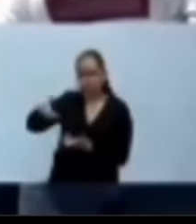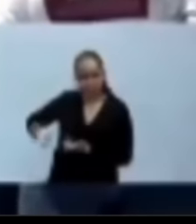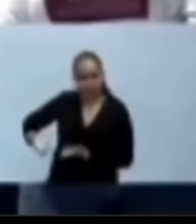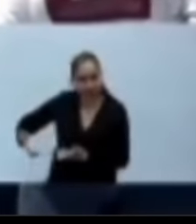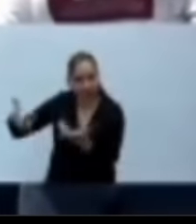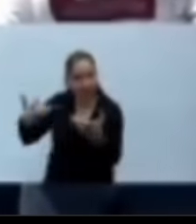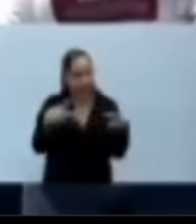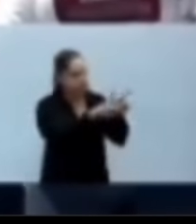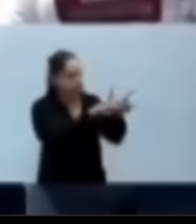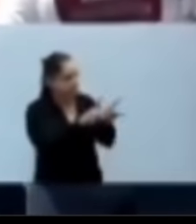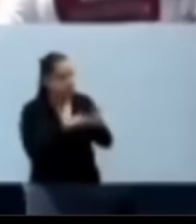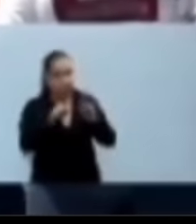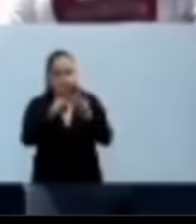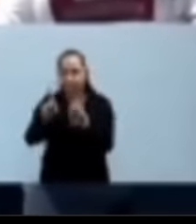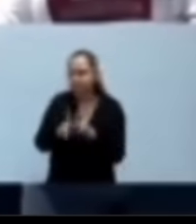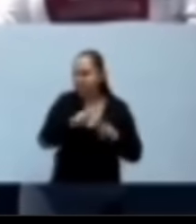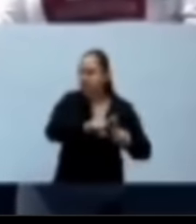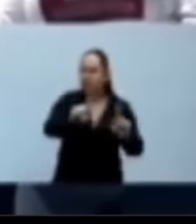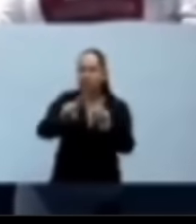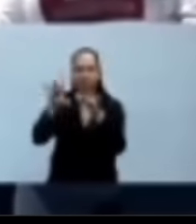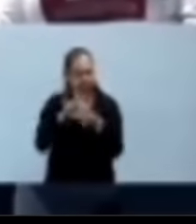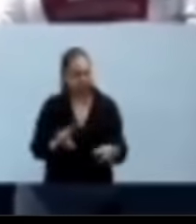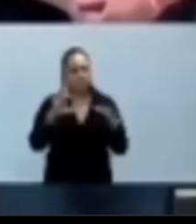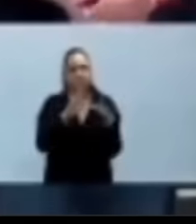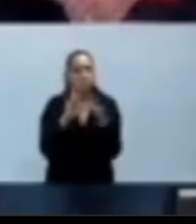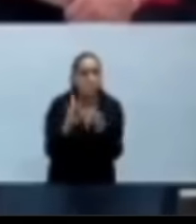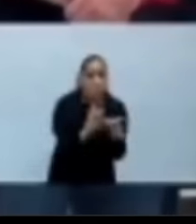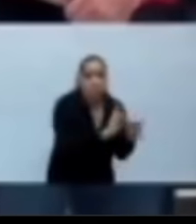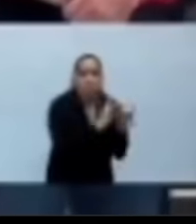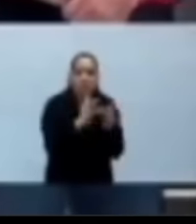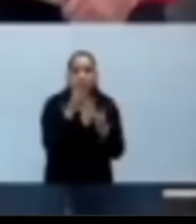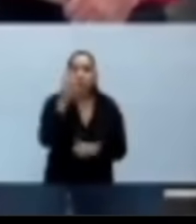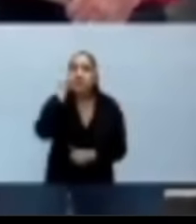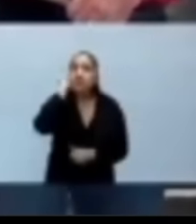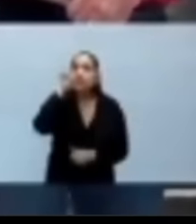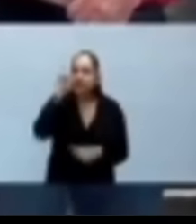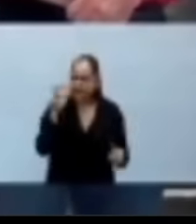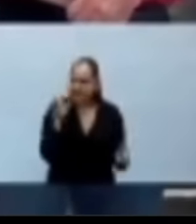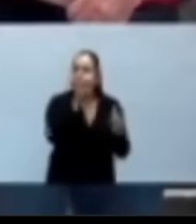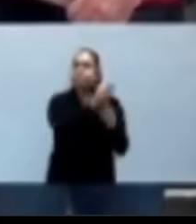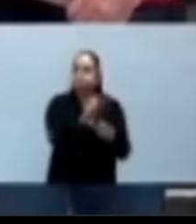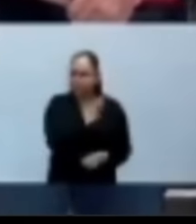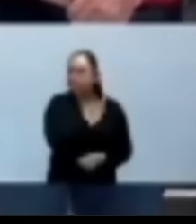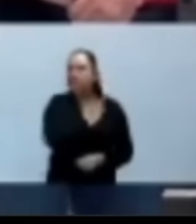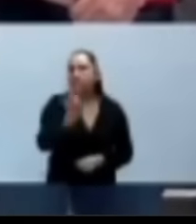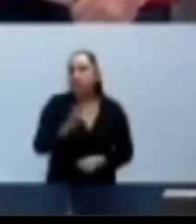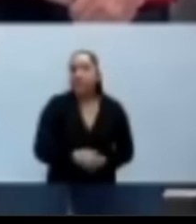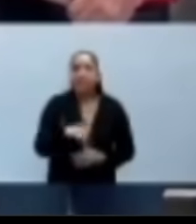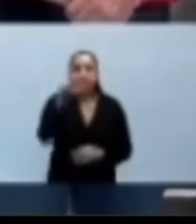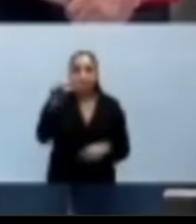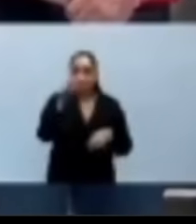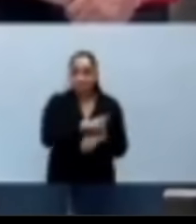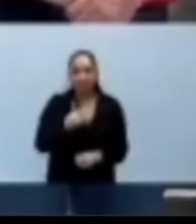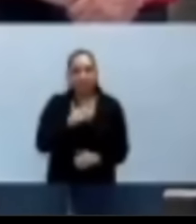Juntos recuperaremos la esperanza. Y hoy, contenta, decidida